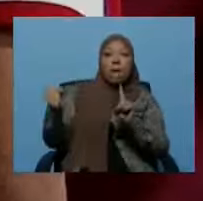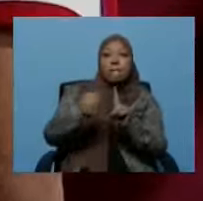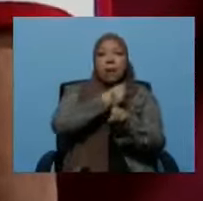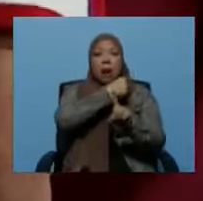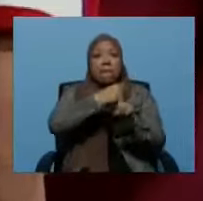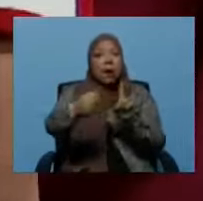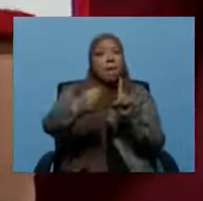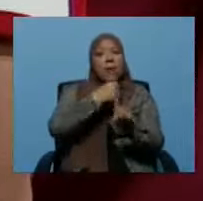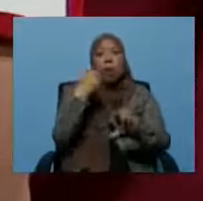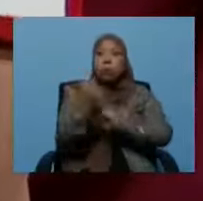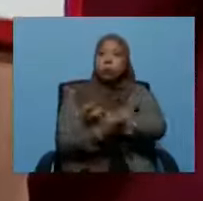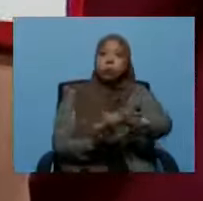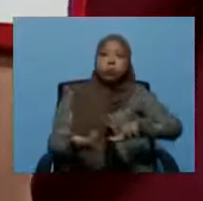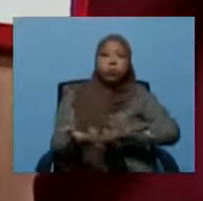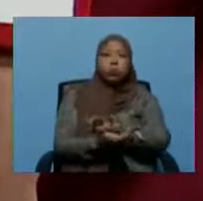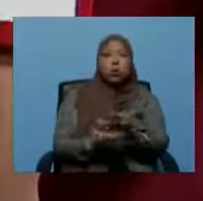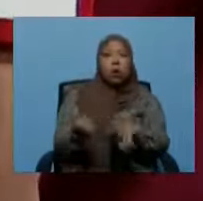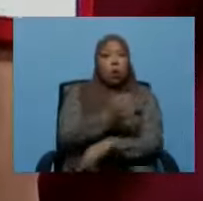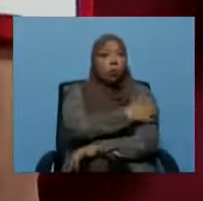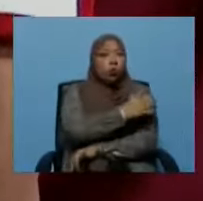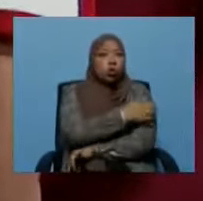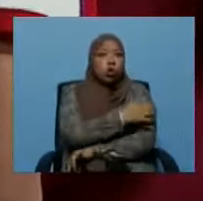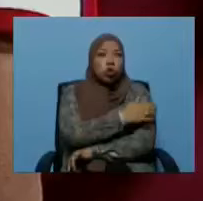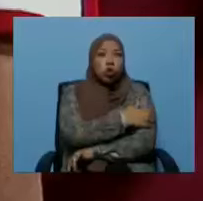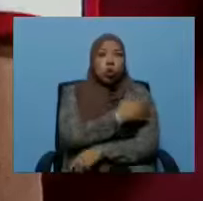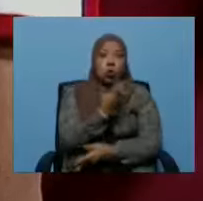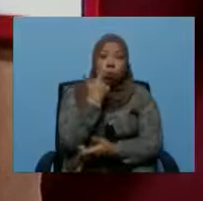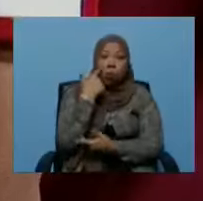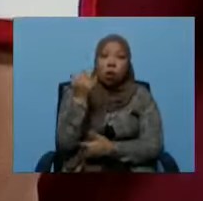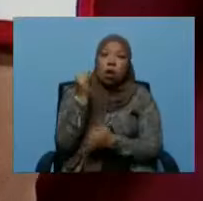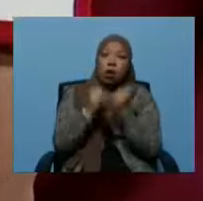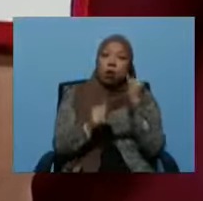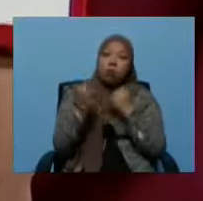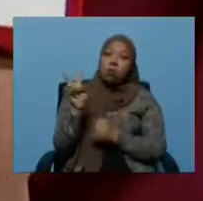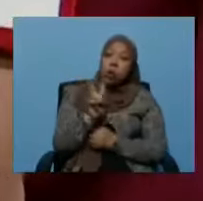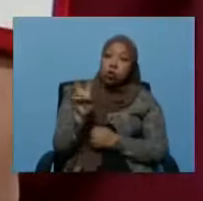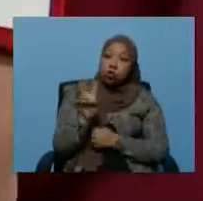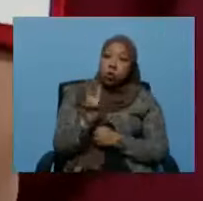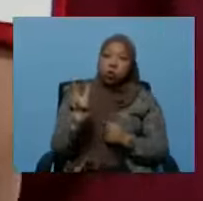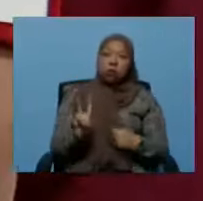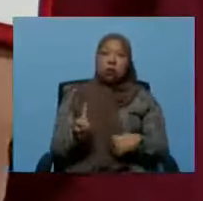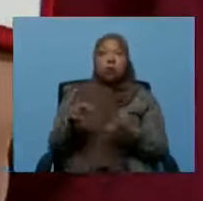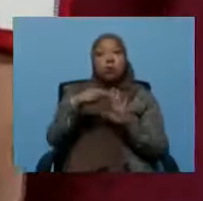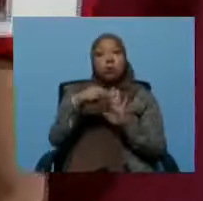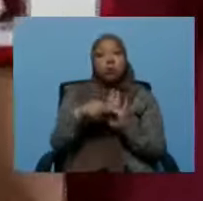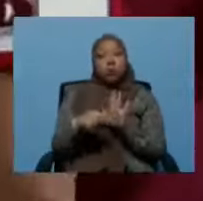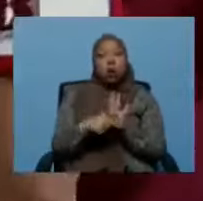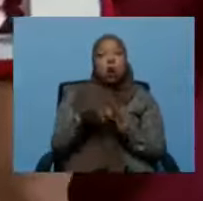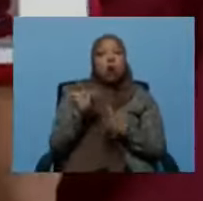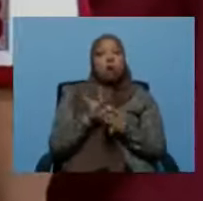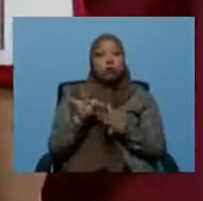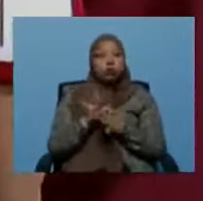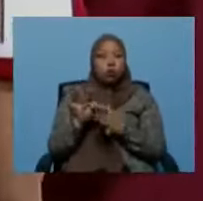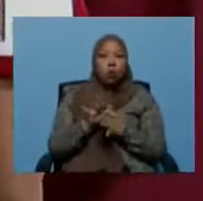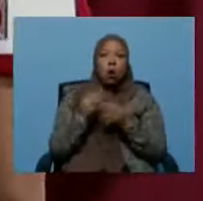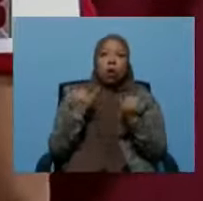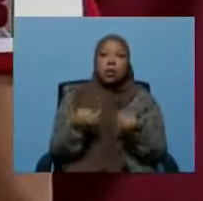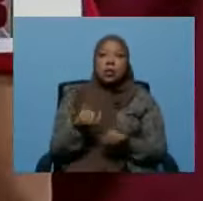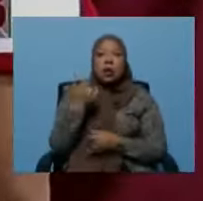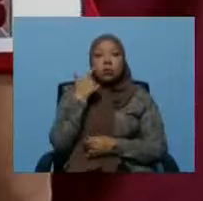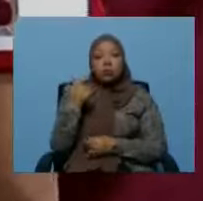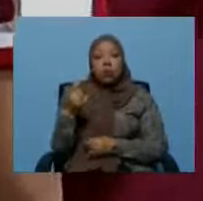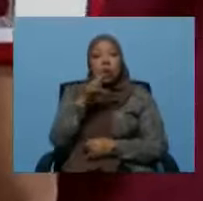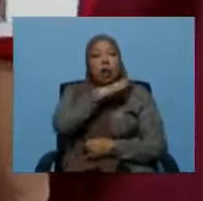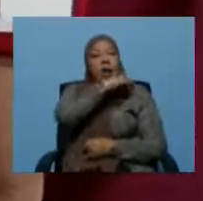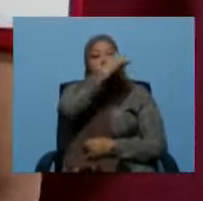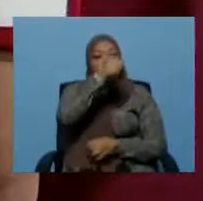agredidos brutalmente por sectores violentos de la ultraderecha venezolana en cumplimiento de sus funciones, como ya lo ha dicho el